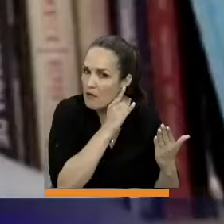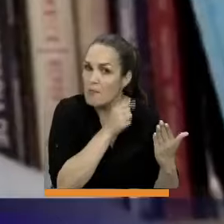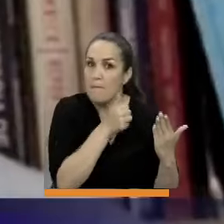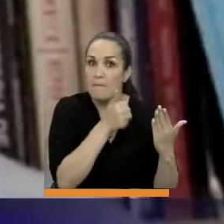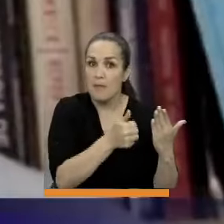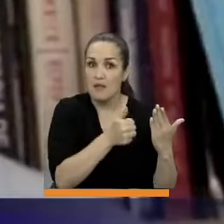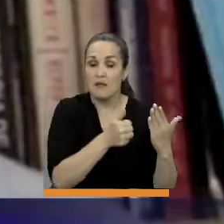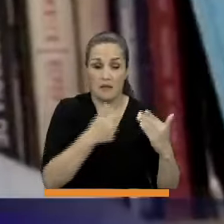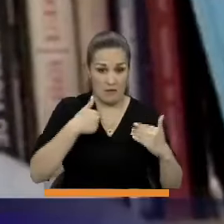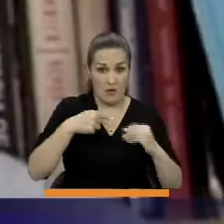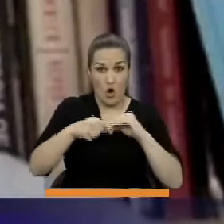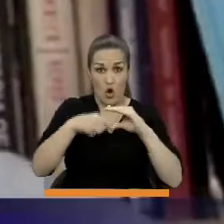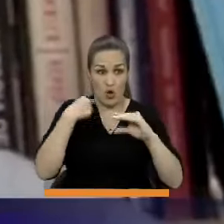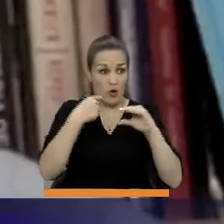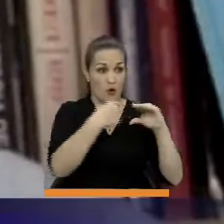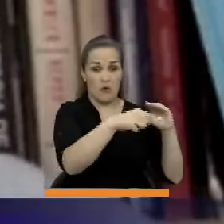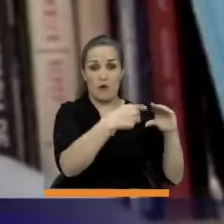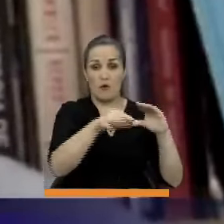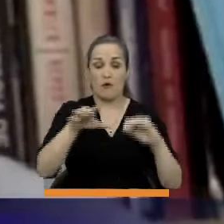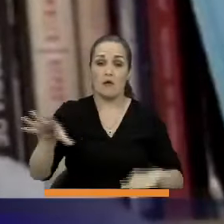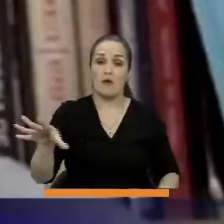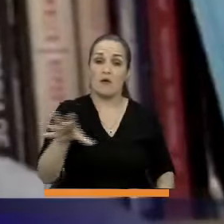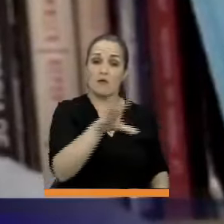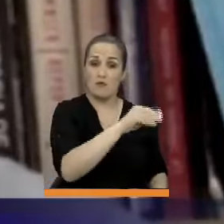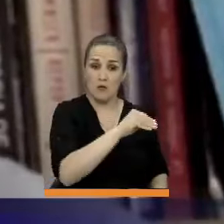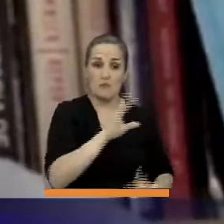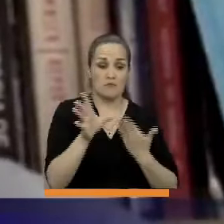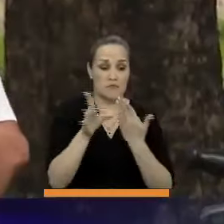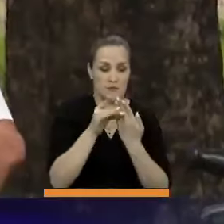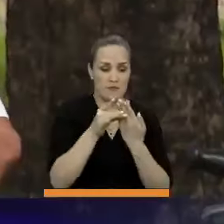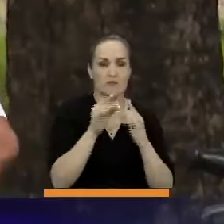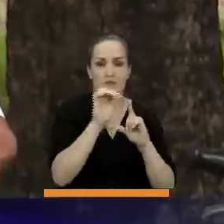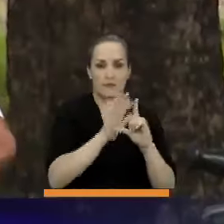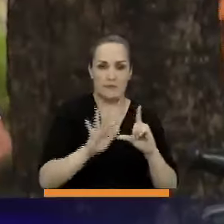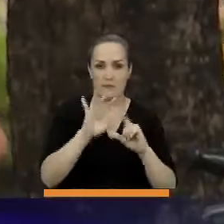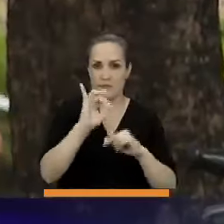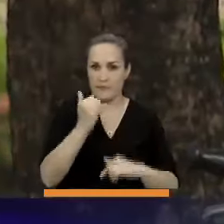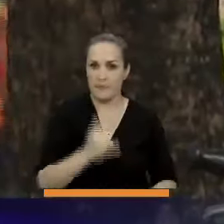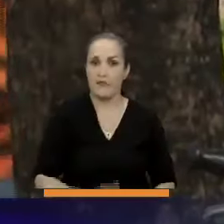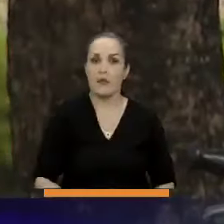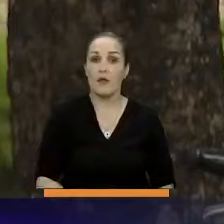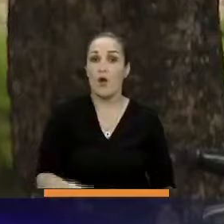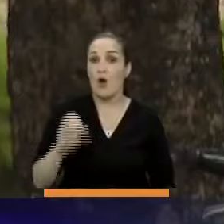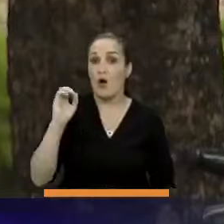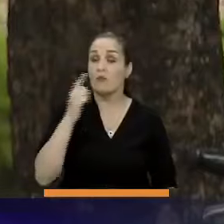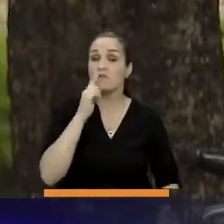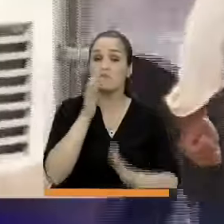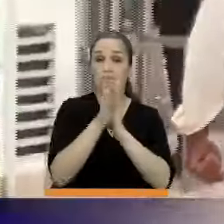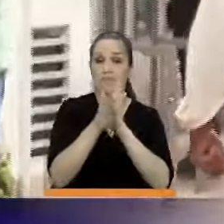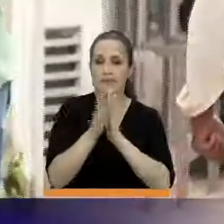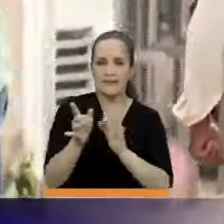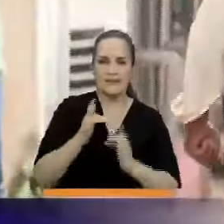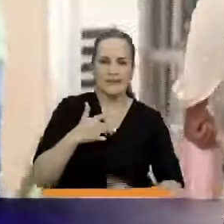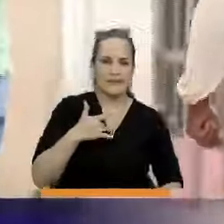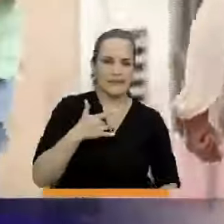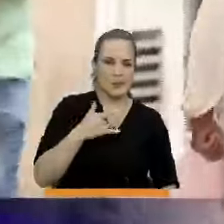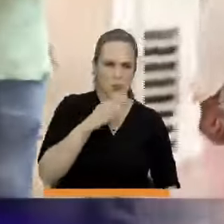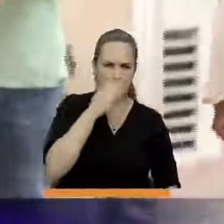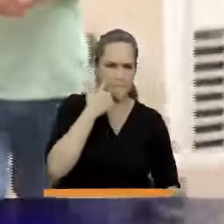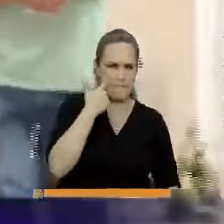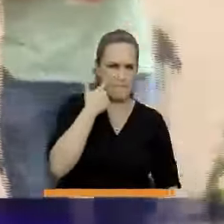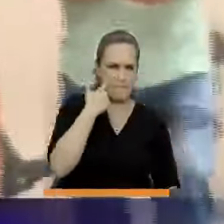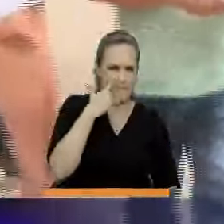recibimos ese correo resultamos intervenidos con ese software. Víctor manifestó que las sospechas e indicios de que estaban siendo